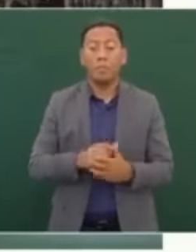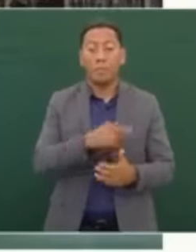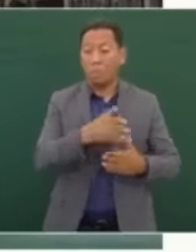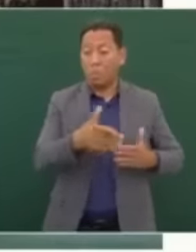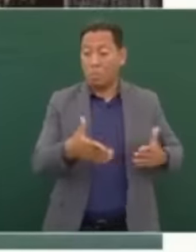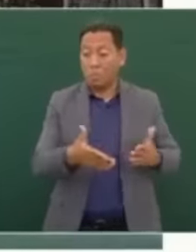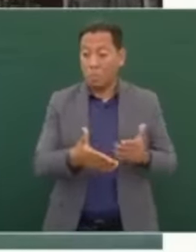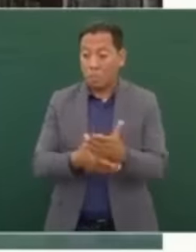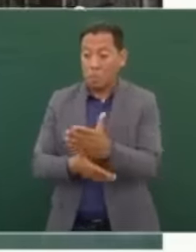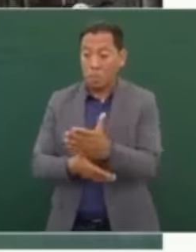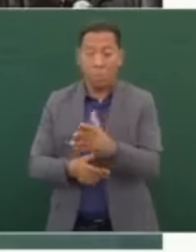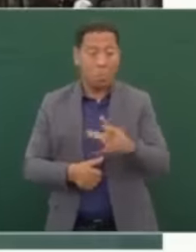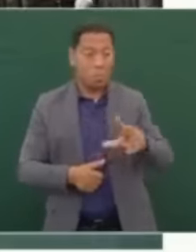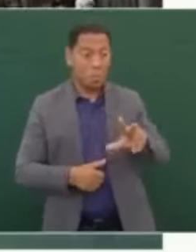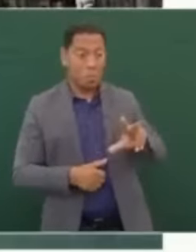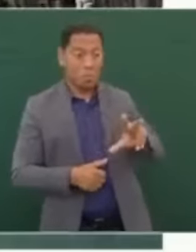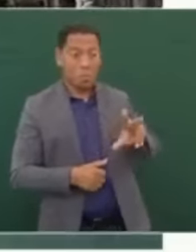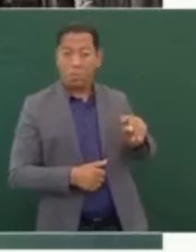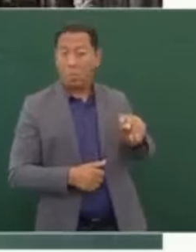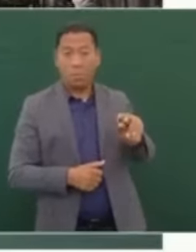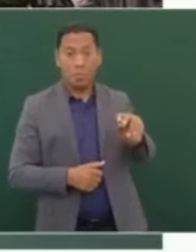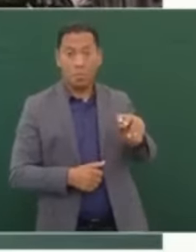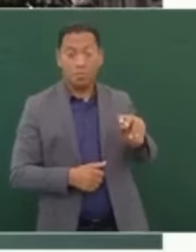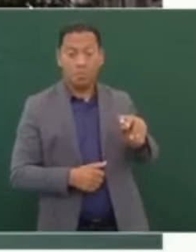Intervencionismo, no.